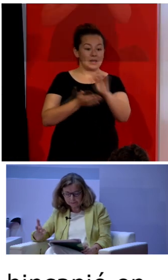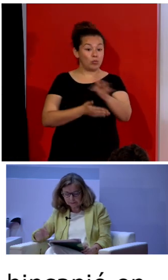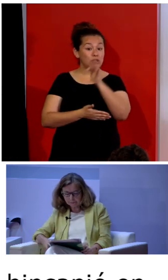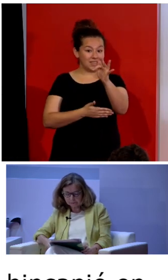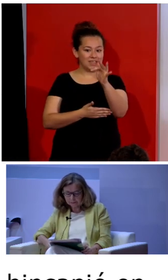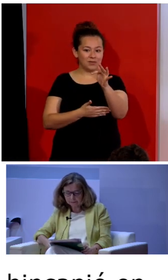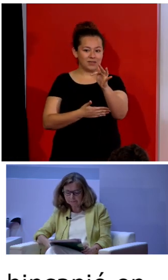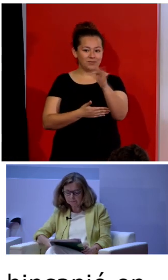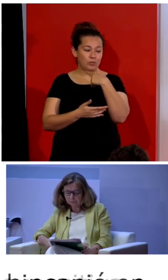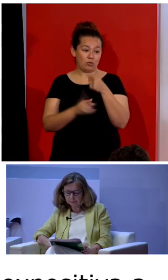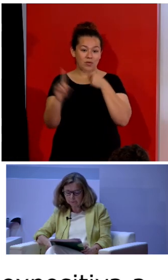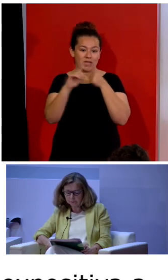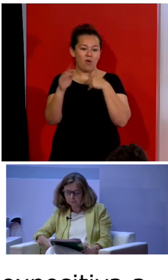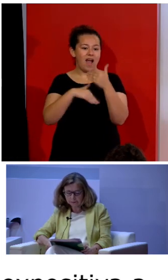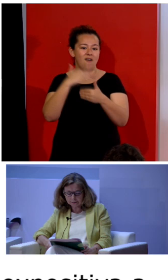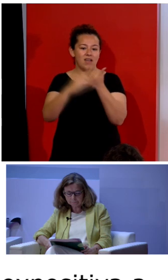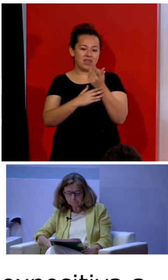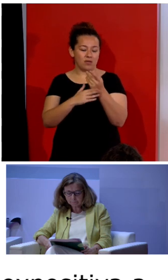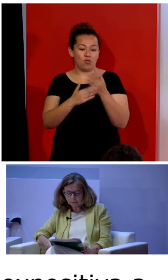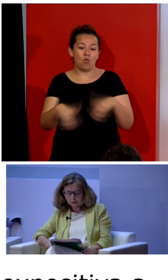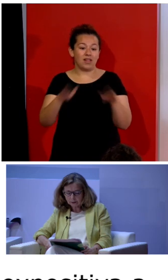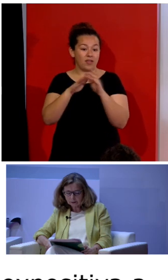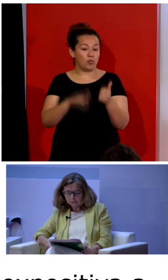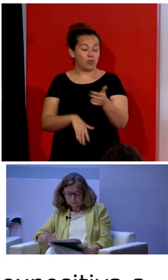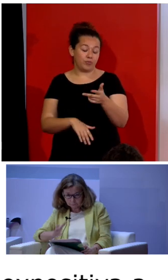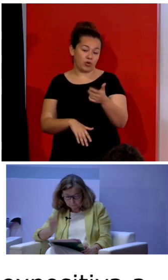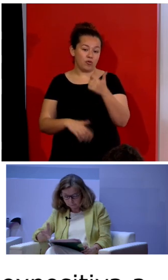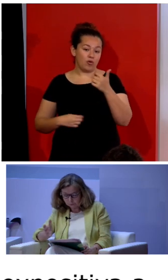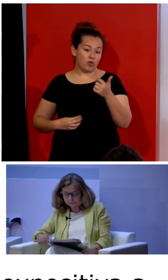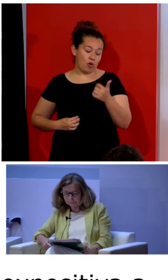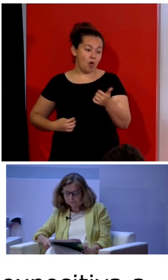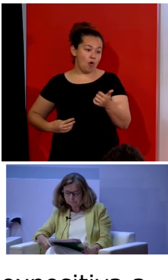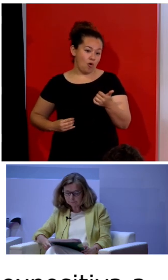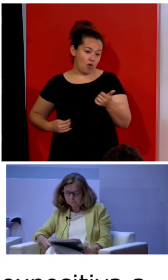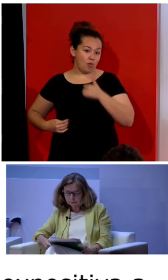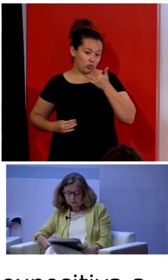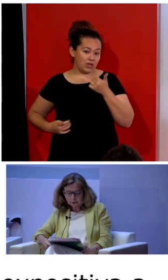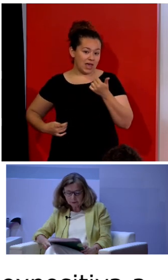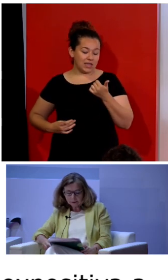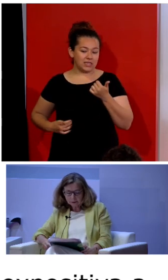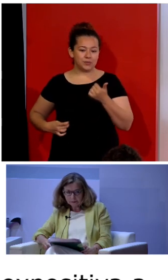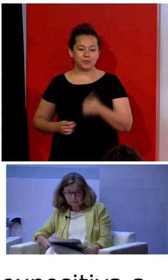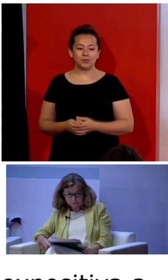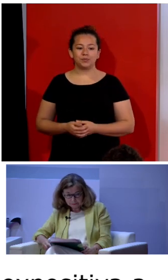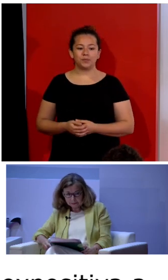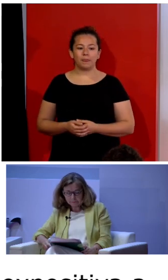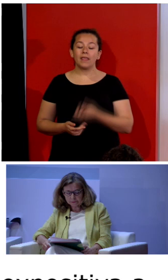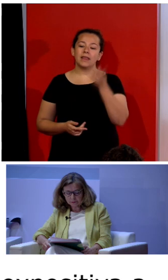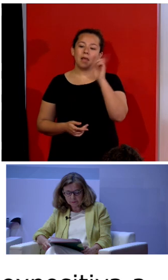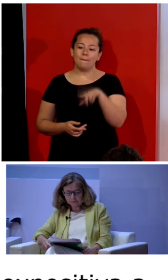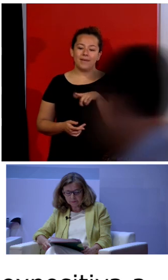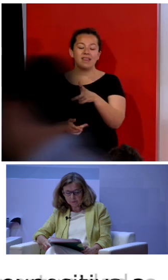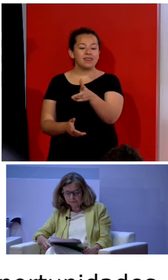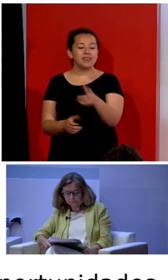de avanzar en esta igualdad de oportunidades, de acción positiva y de defensa de las